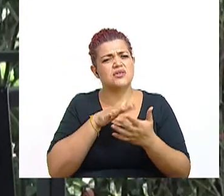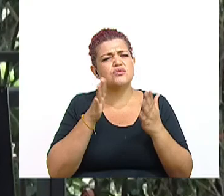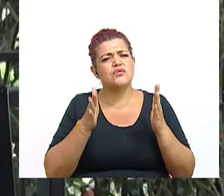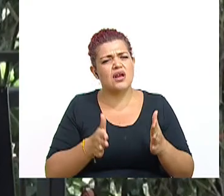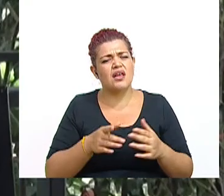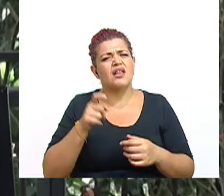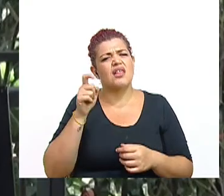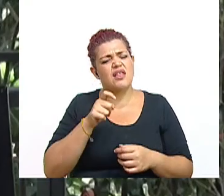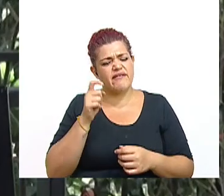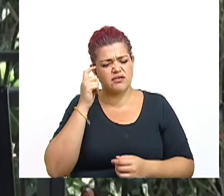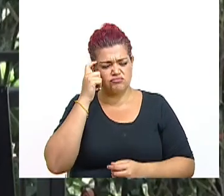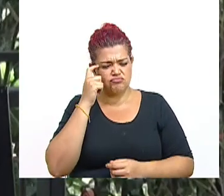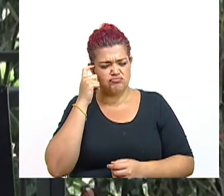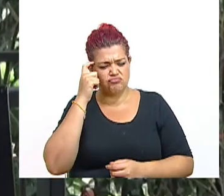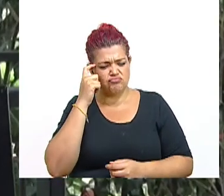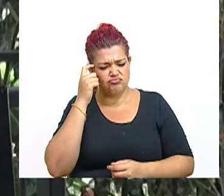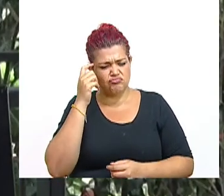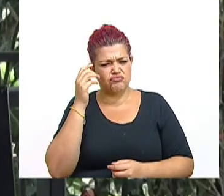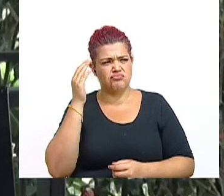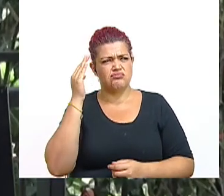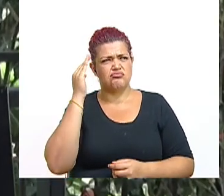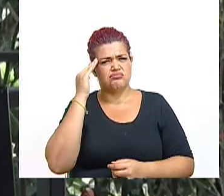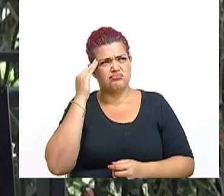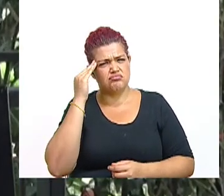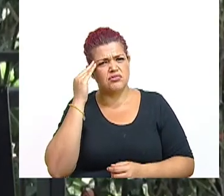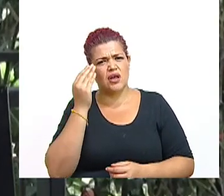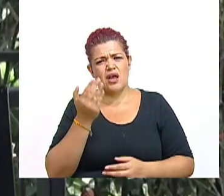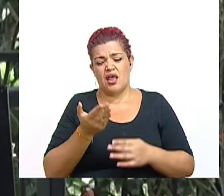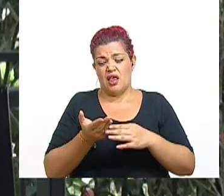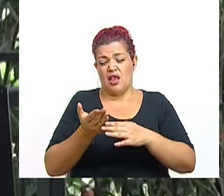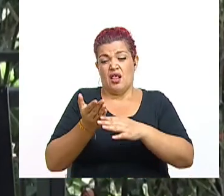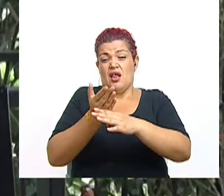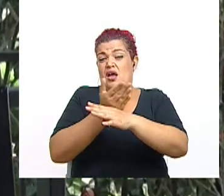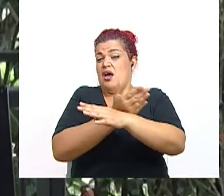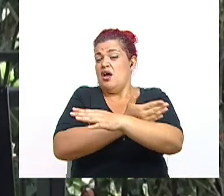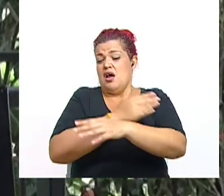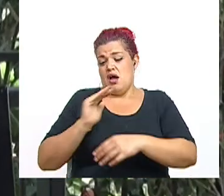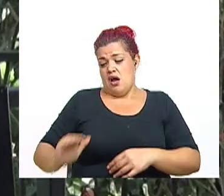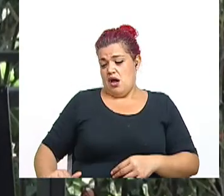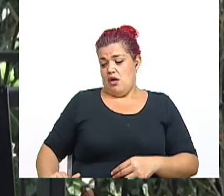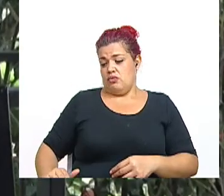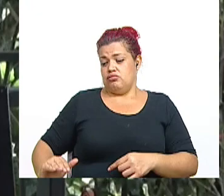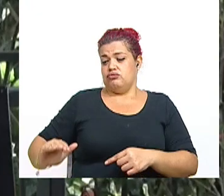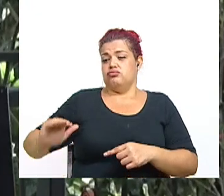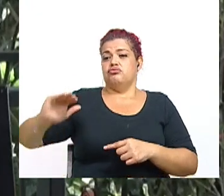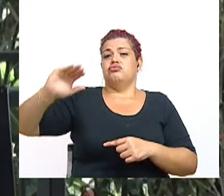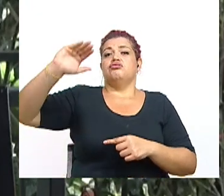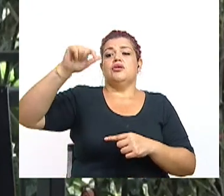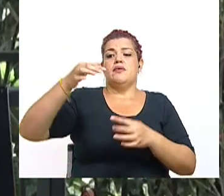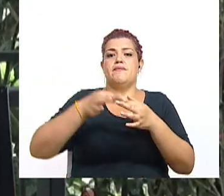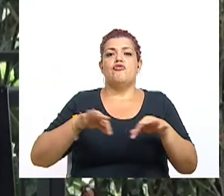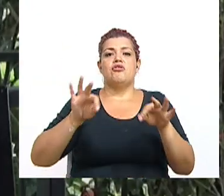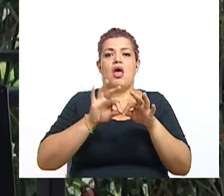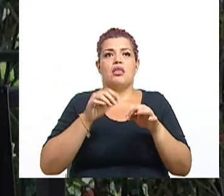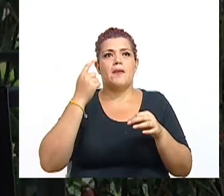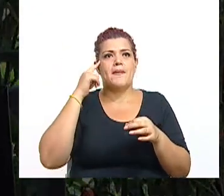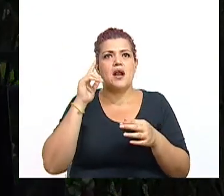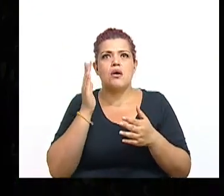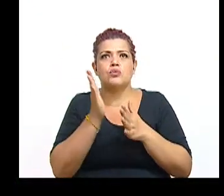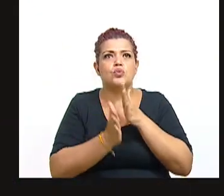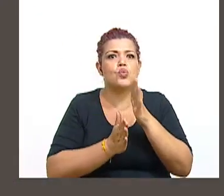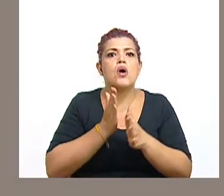deberían de concientizar y conocer desde muy temprana edad la importancia del cuidado de los recursos